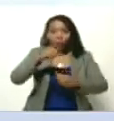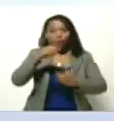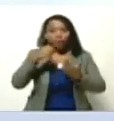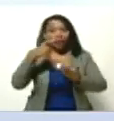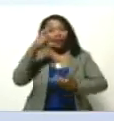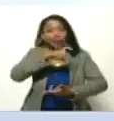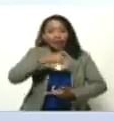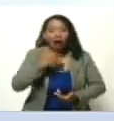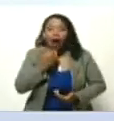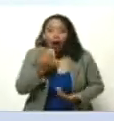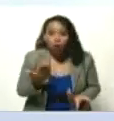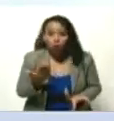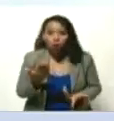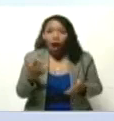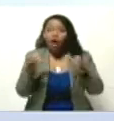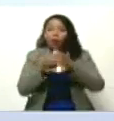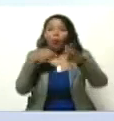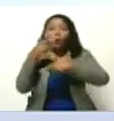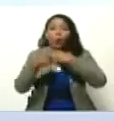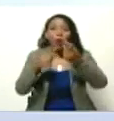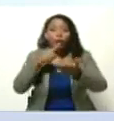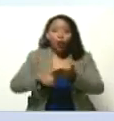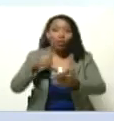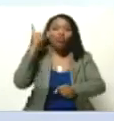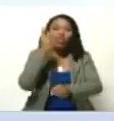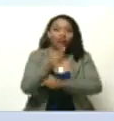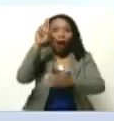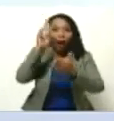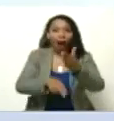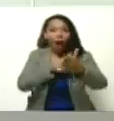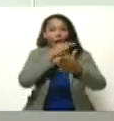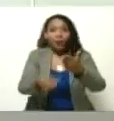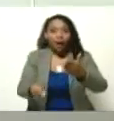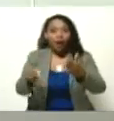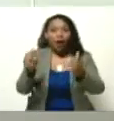partido, para cumplir con esto, debe eliminar el sectarismo.